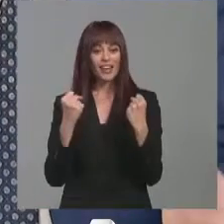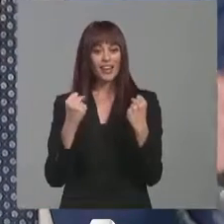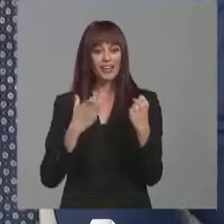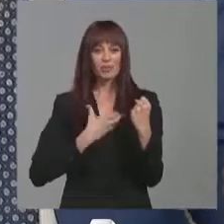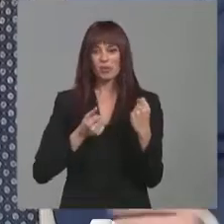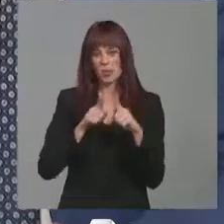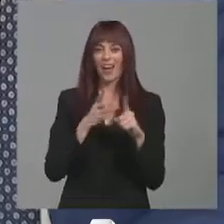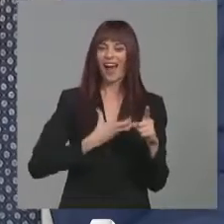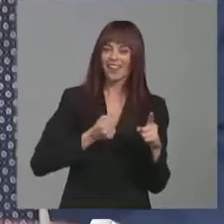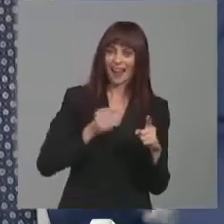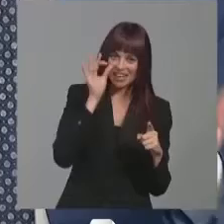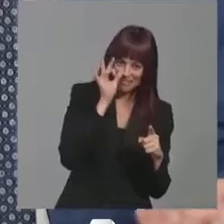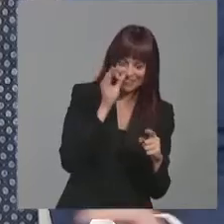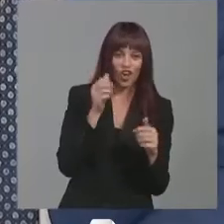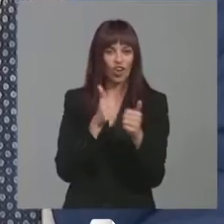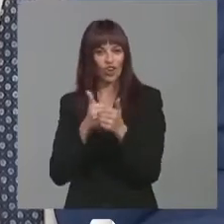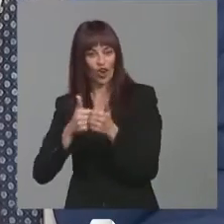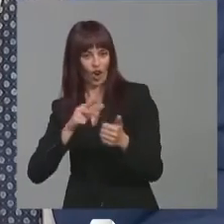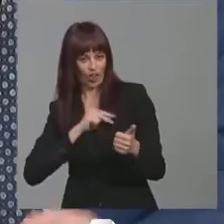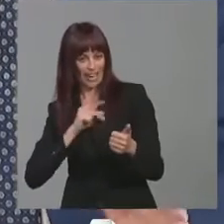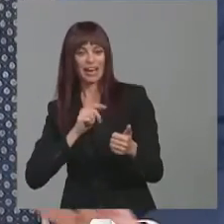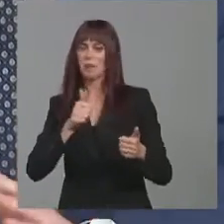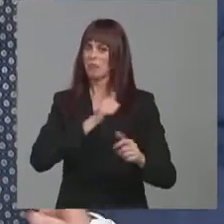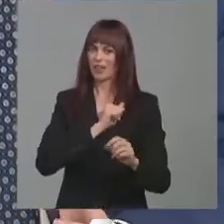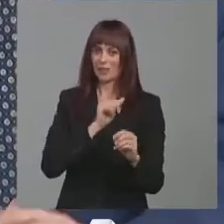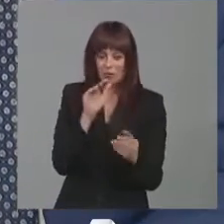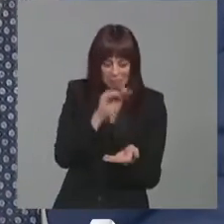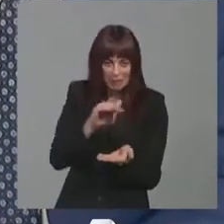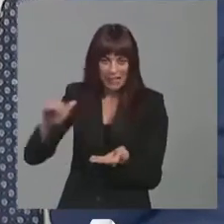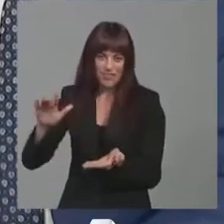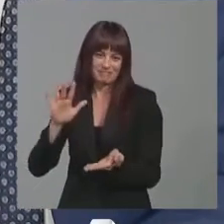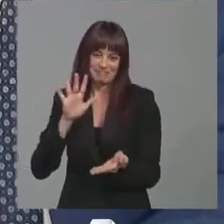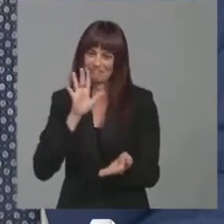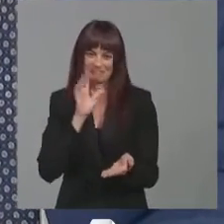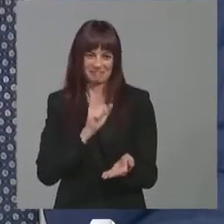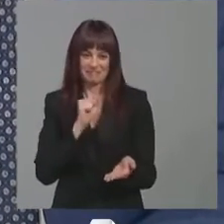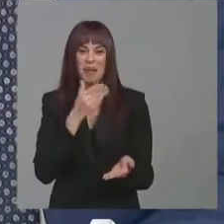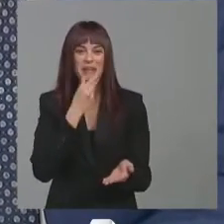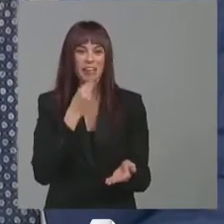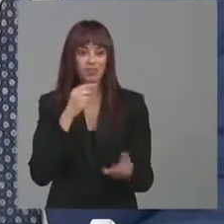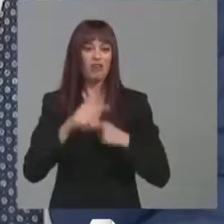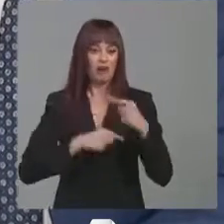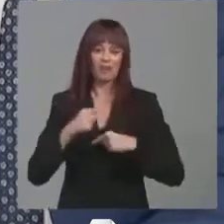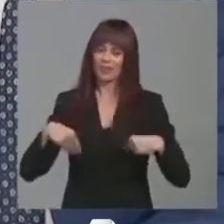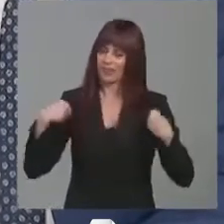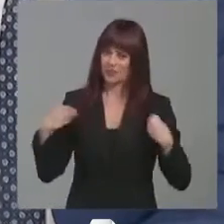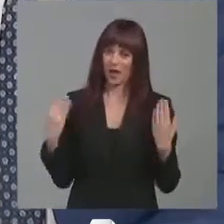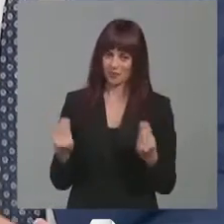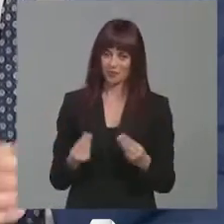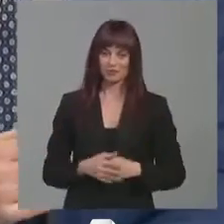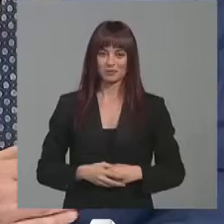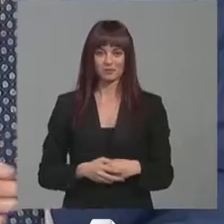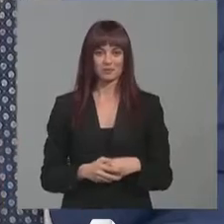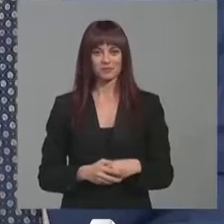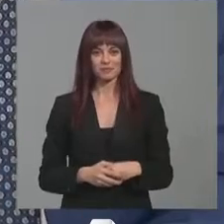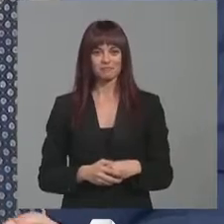alcalde infantil y sus concejales su policía es un momento precioso que disfrutan sobre todo los familiares de de los niños y Bueno